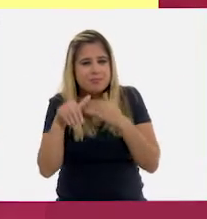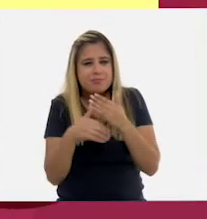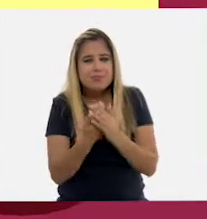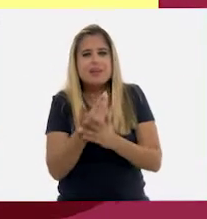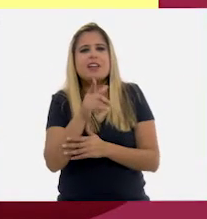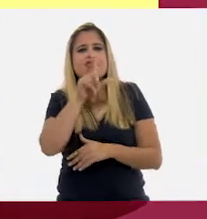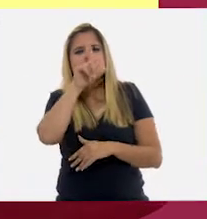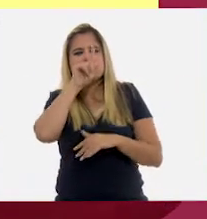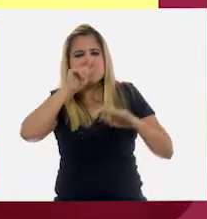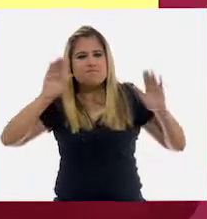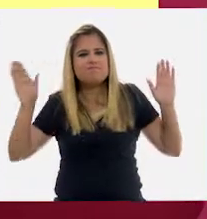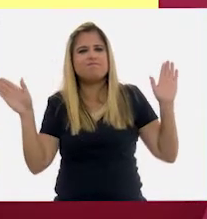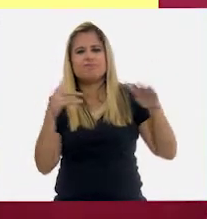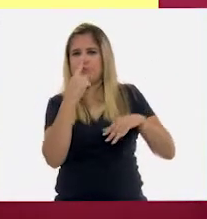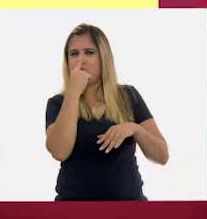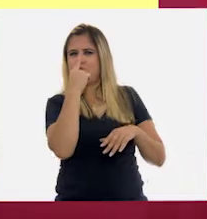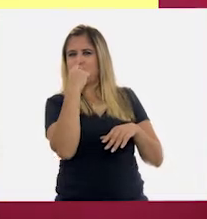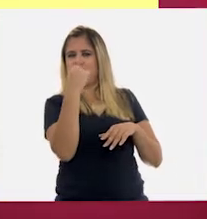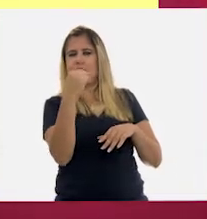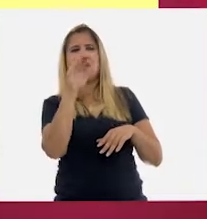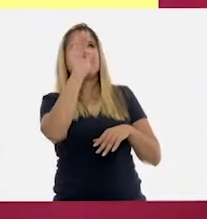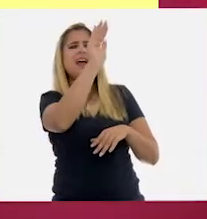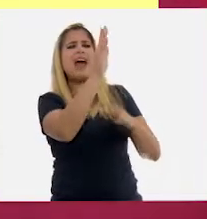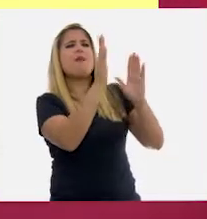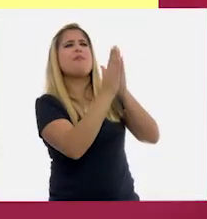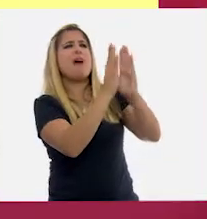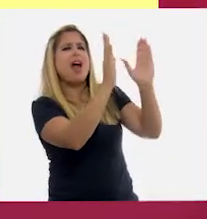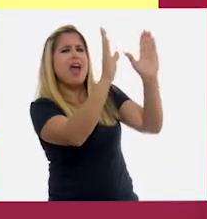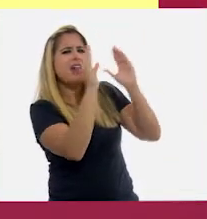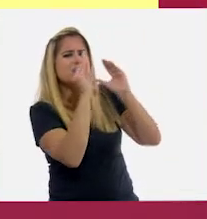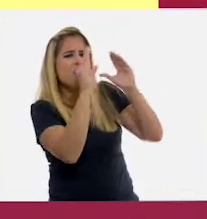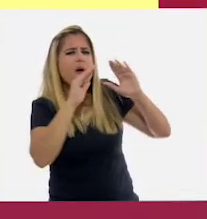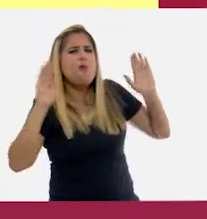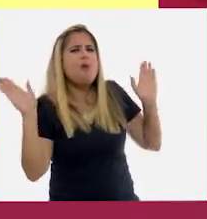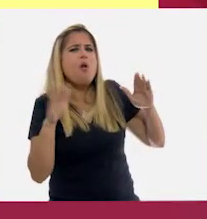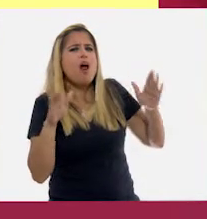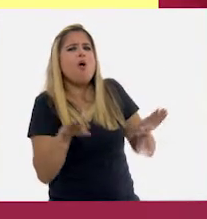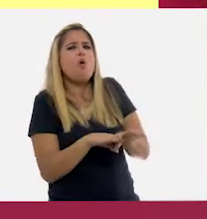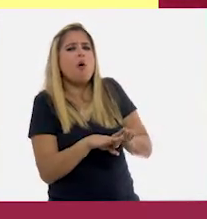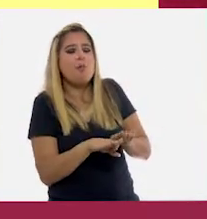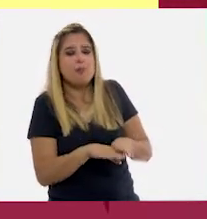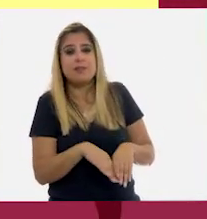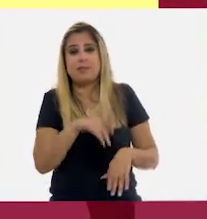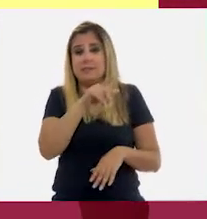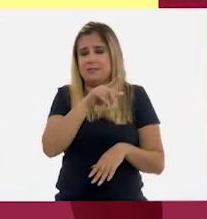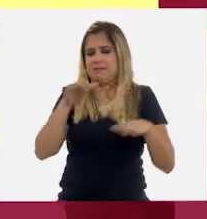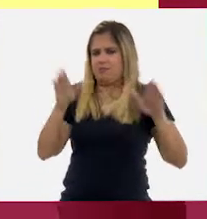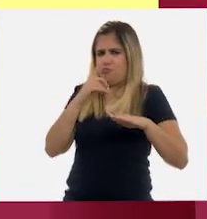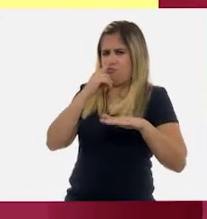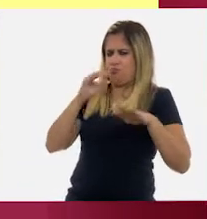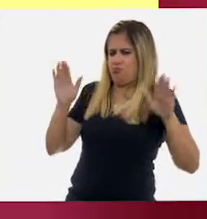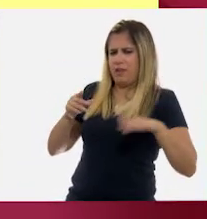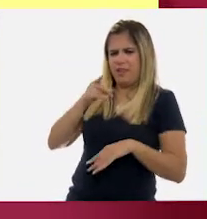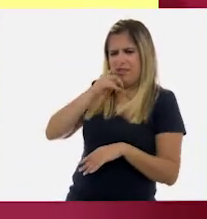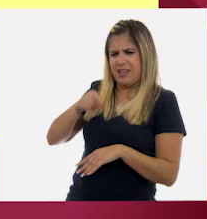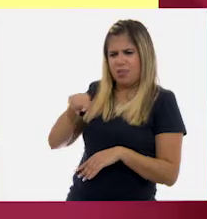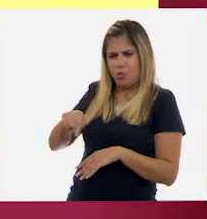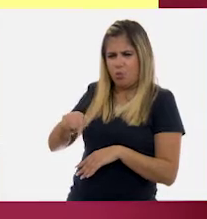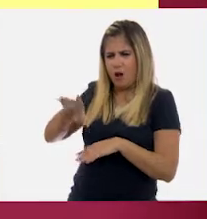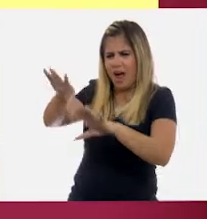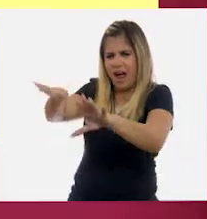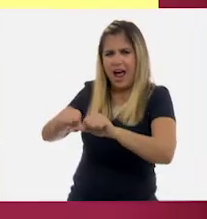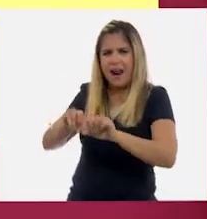le enseñaran a volar. Ahora busca un palo, le dijeron a la rana. Vas a volar con